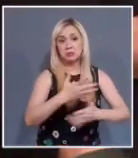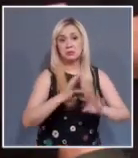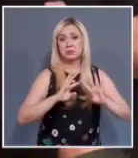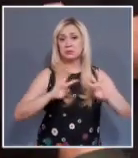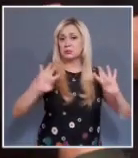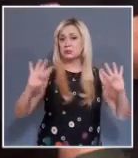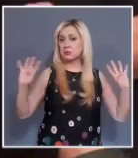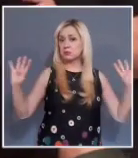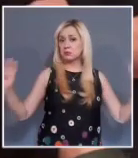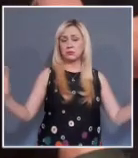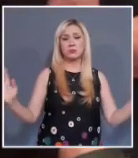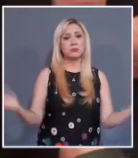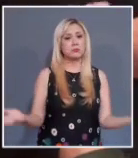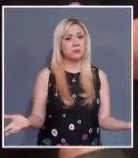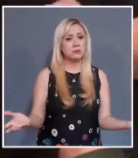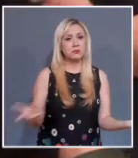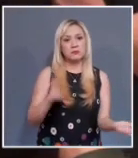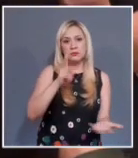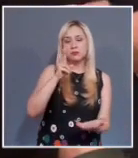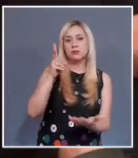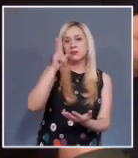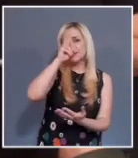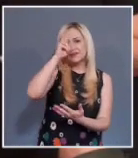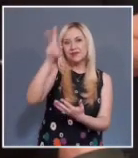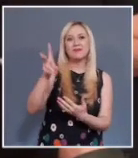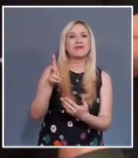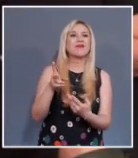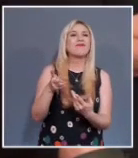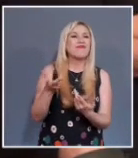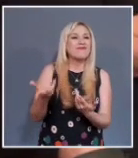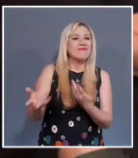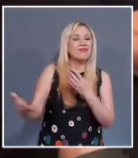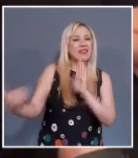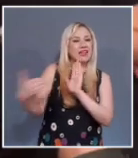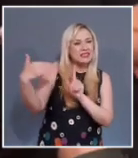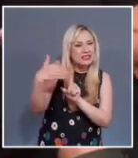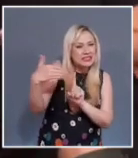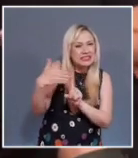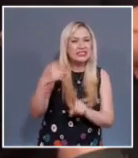acoso, en caso de las mujeres, acoso sexual, el hostigamiento laboral,